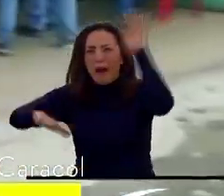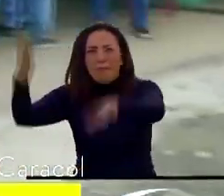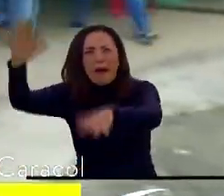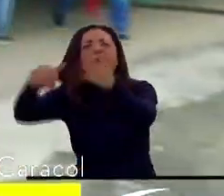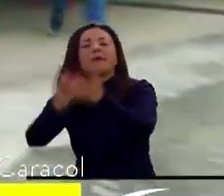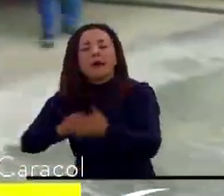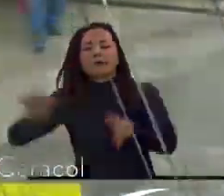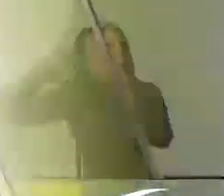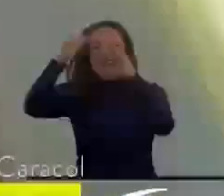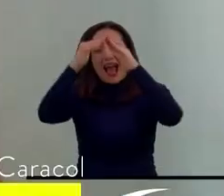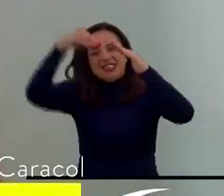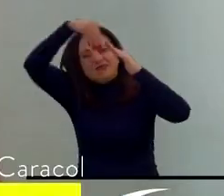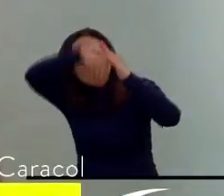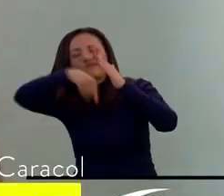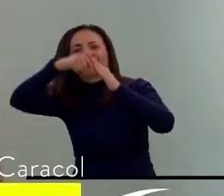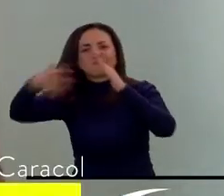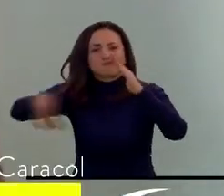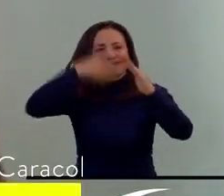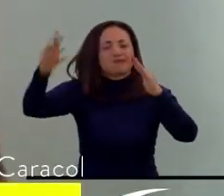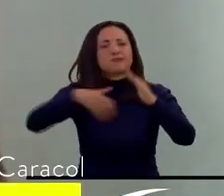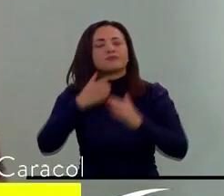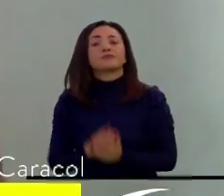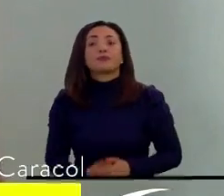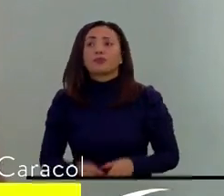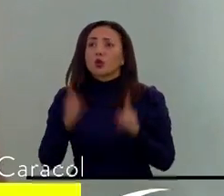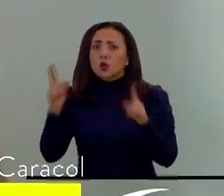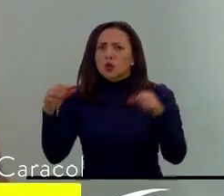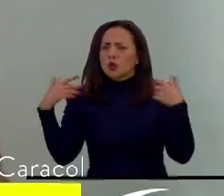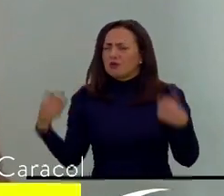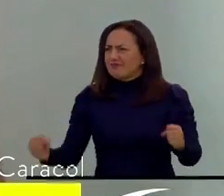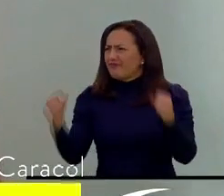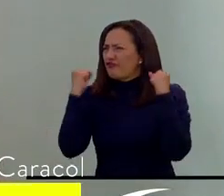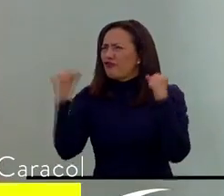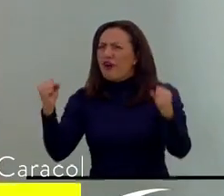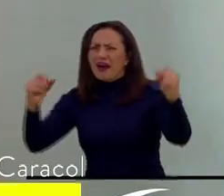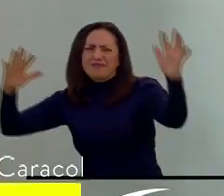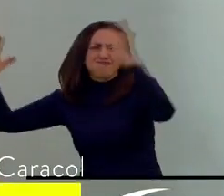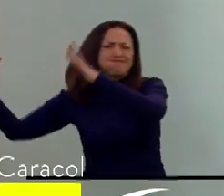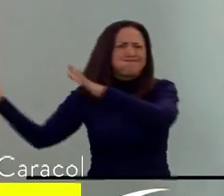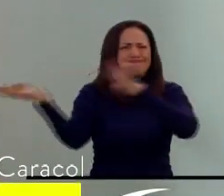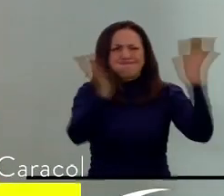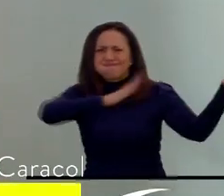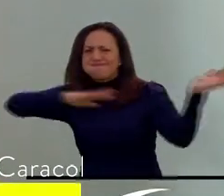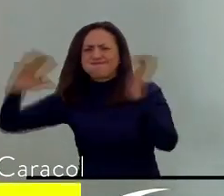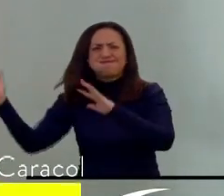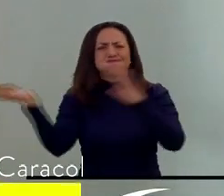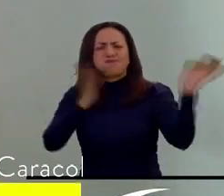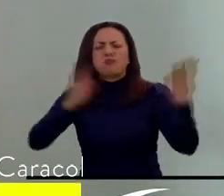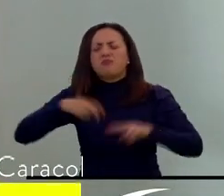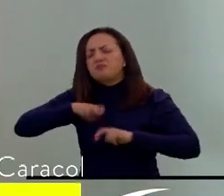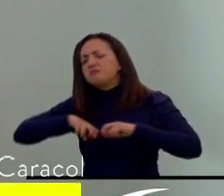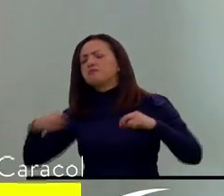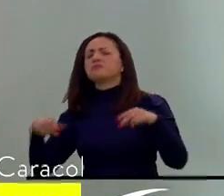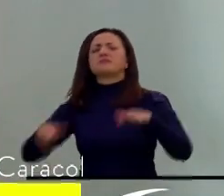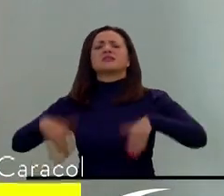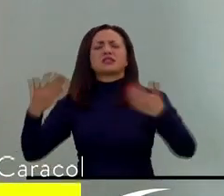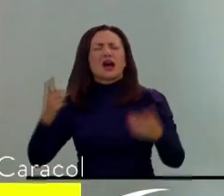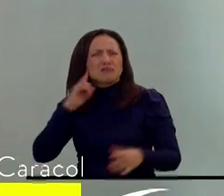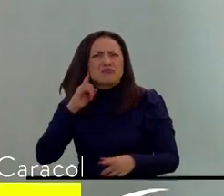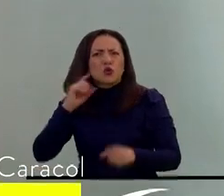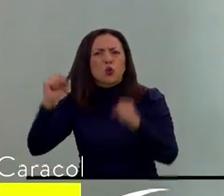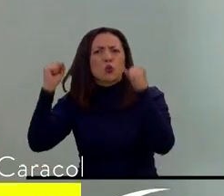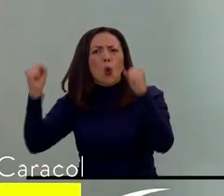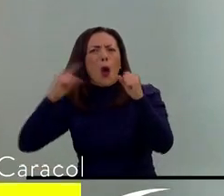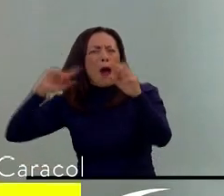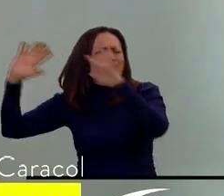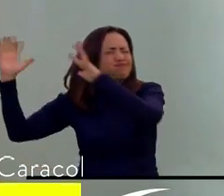casas. El vendaval tan fuerte que hizo, estábamos sentados en la sala cuando se escuchó un estremezón y